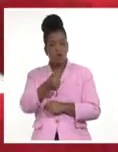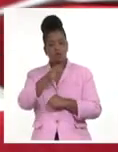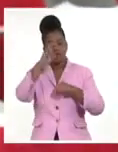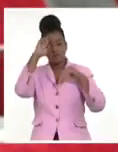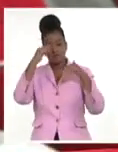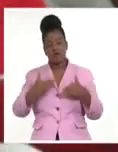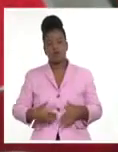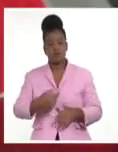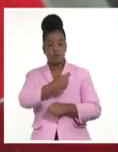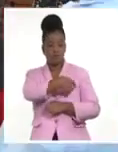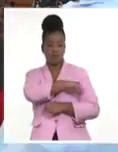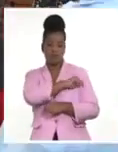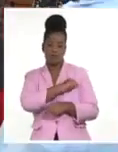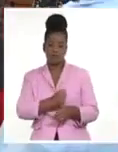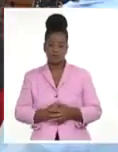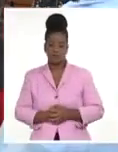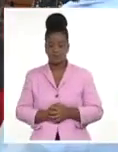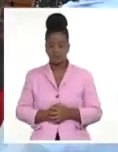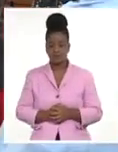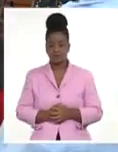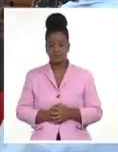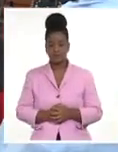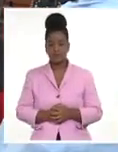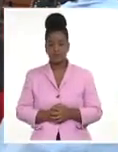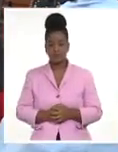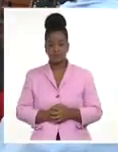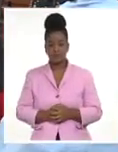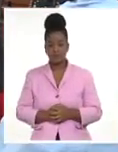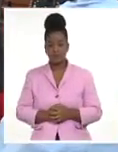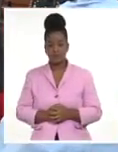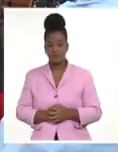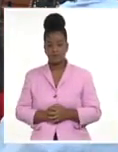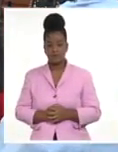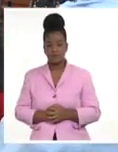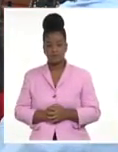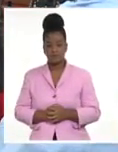de la población. Gisela García Rivero, Sistema Informativo de la Televisión Cubana.